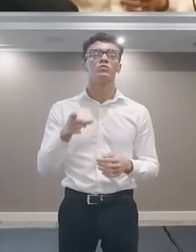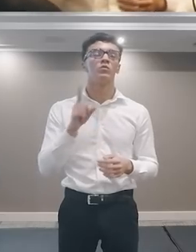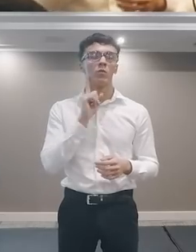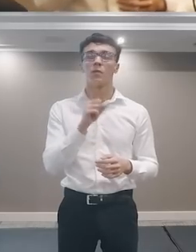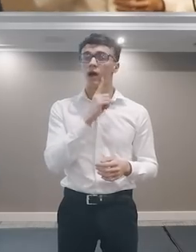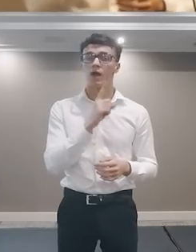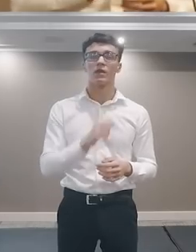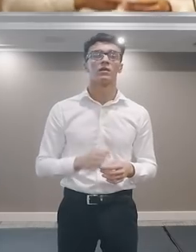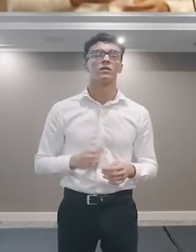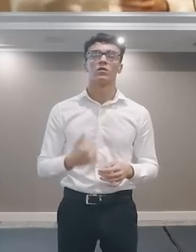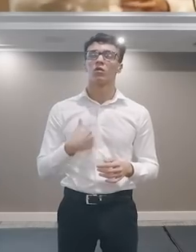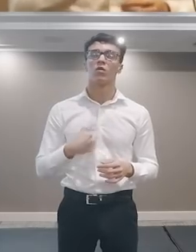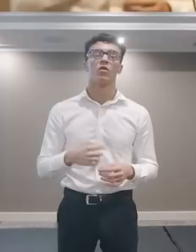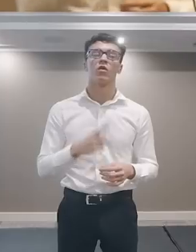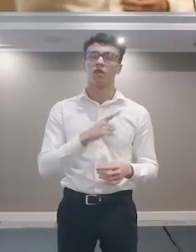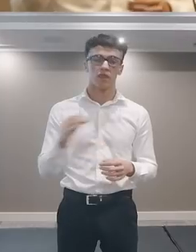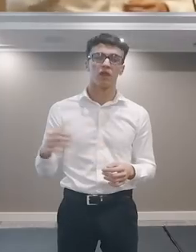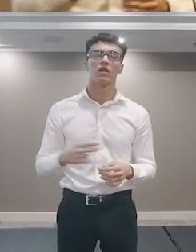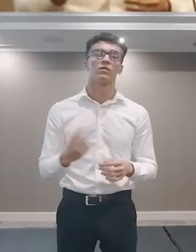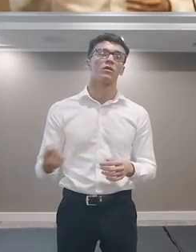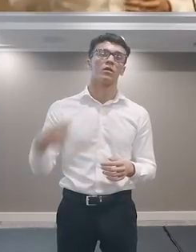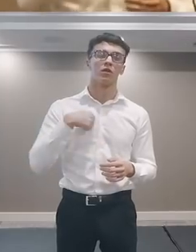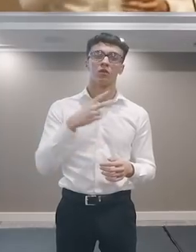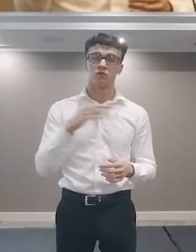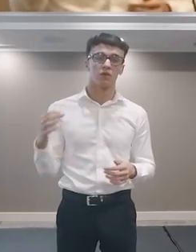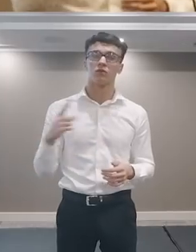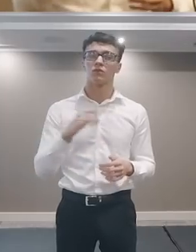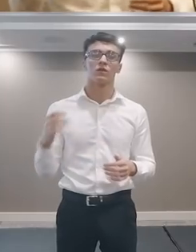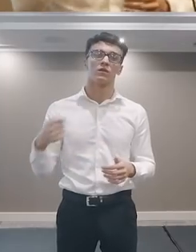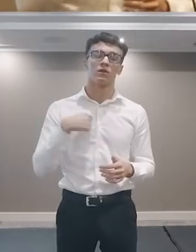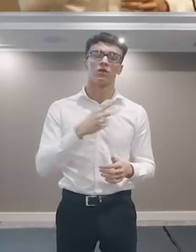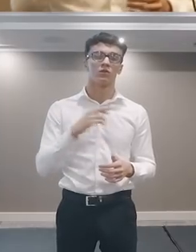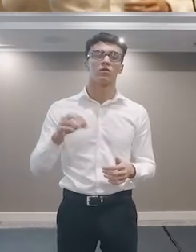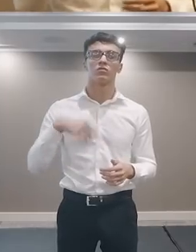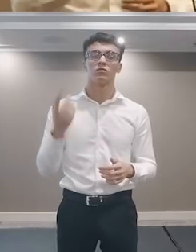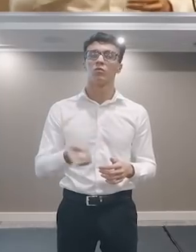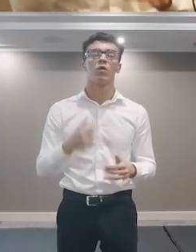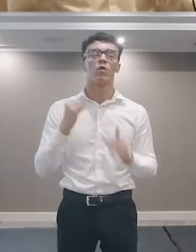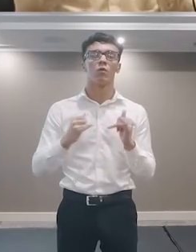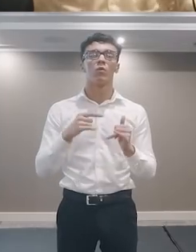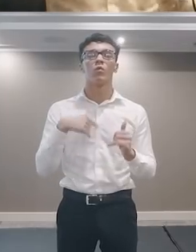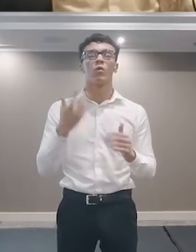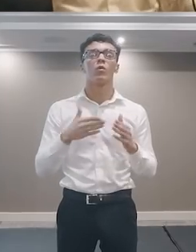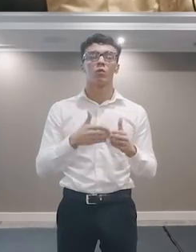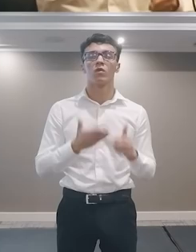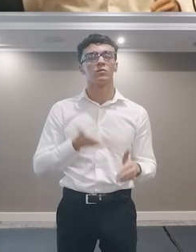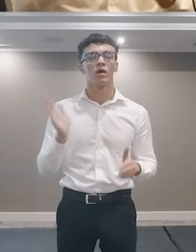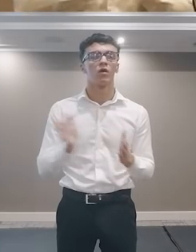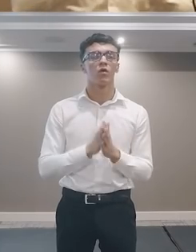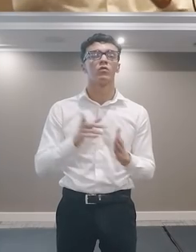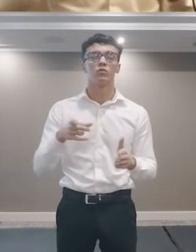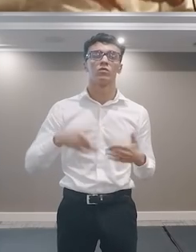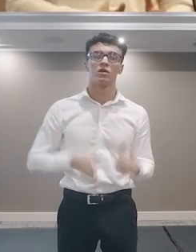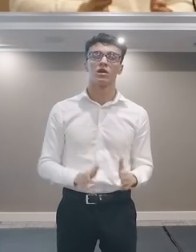ahorra su membresía 100 a 200 100 le dan 200 y por ejemplo en este último crucero se vino conmigo así ayude a que él el domingo